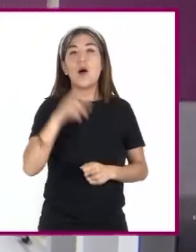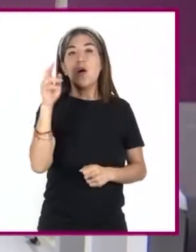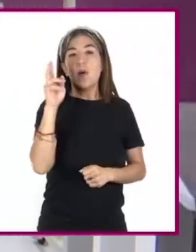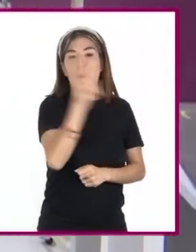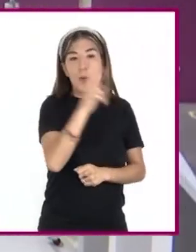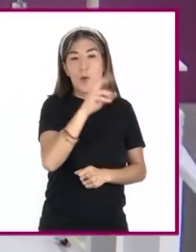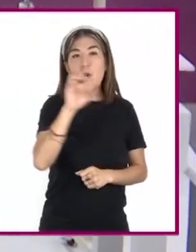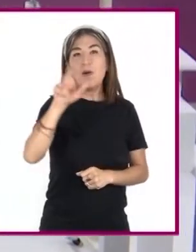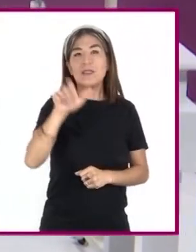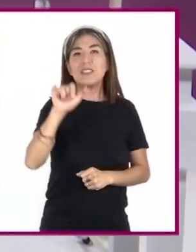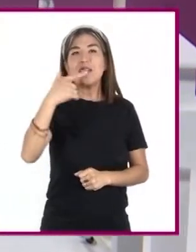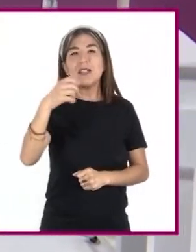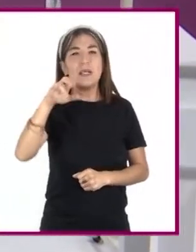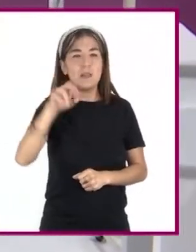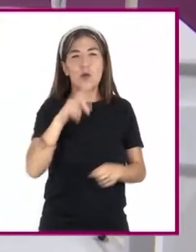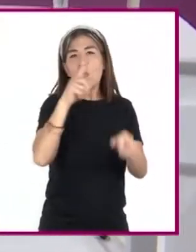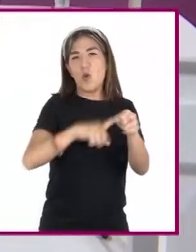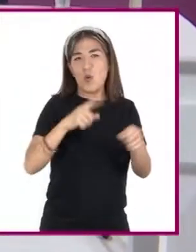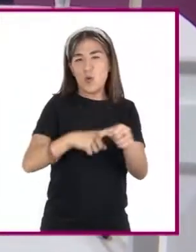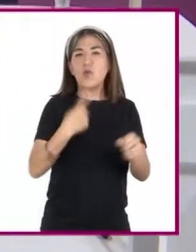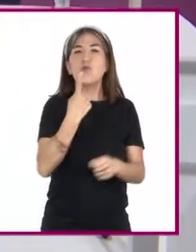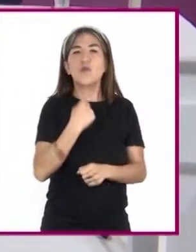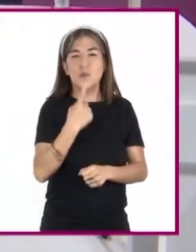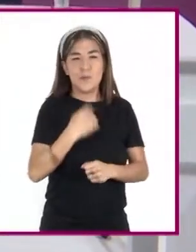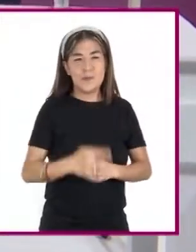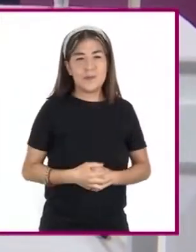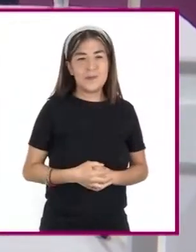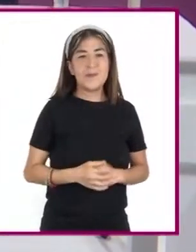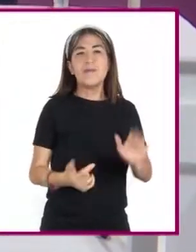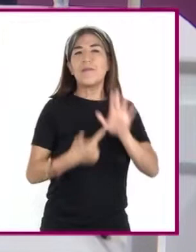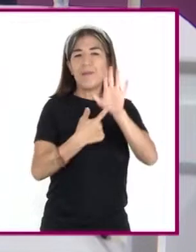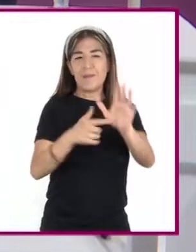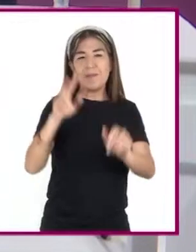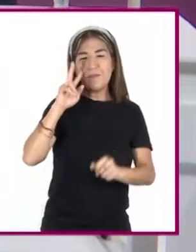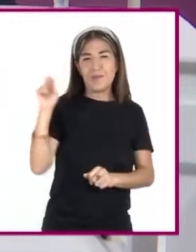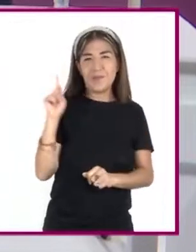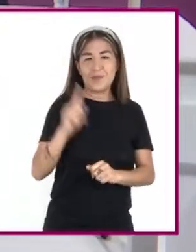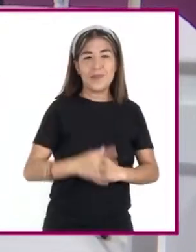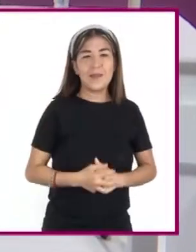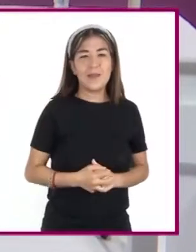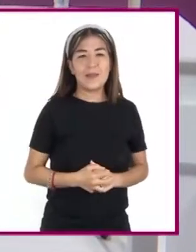color rojo. Representemos lo anterior con estos modelos.